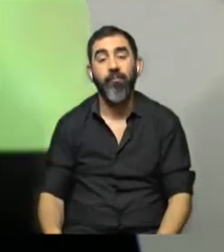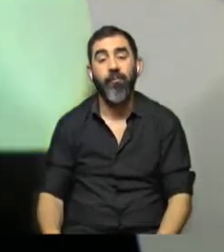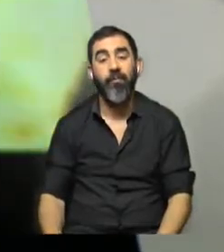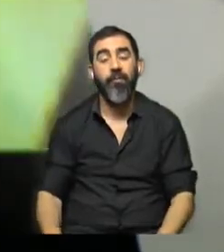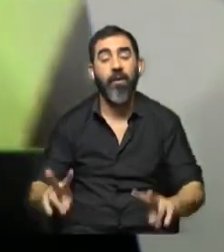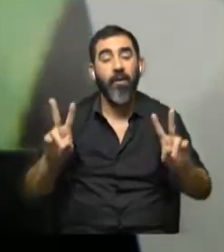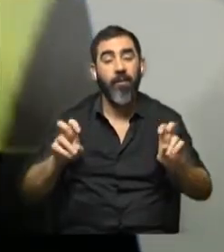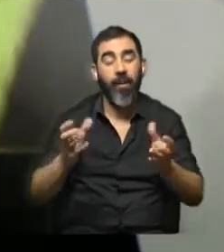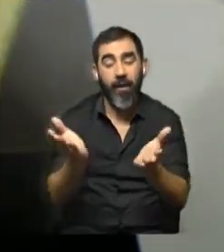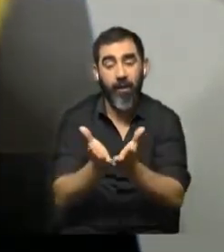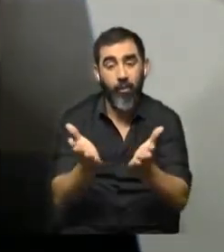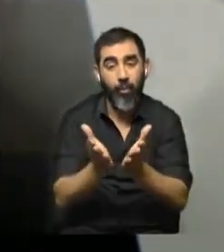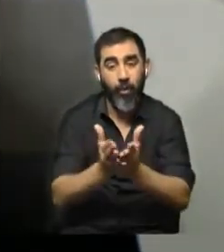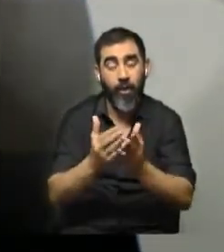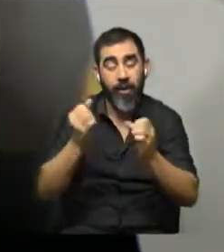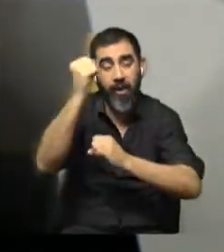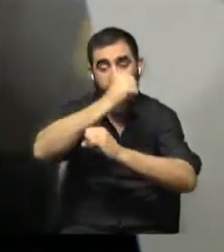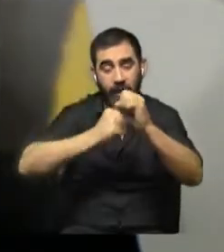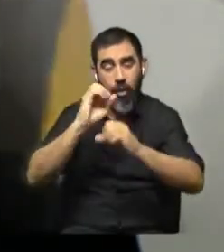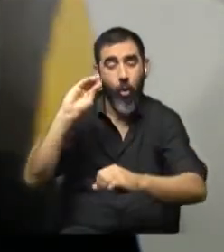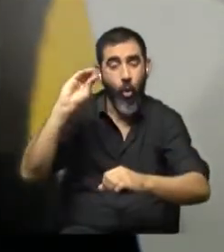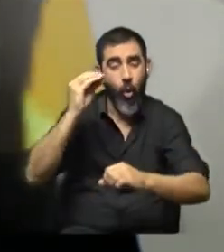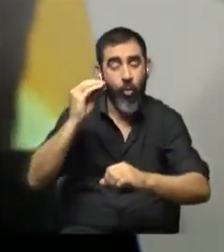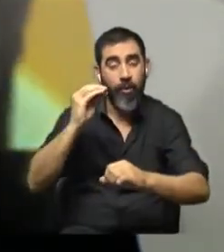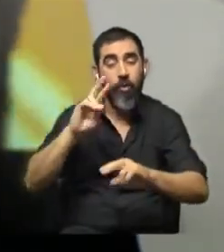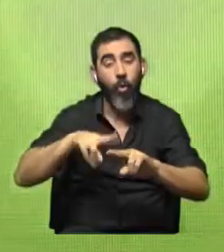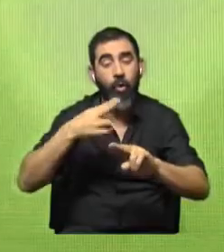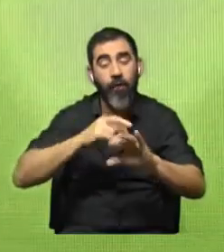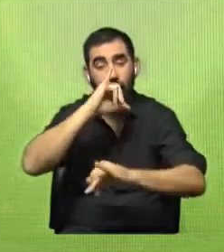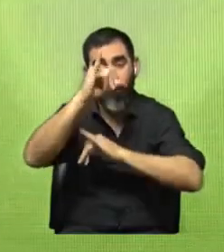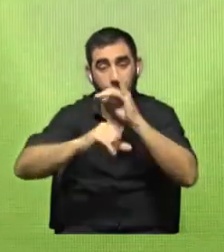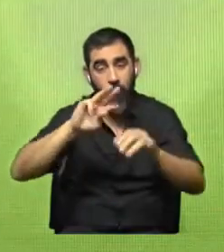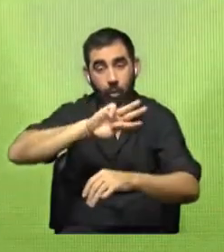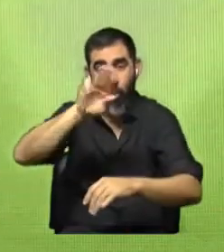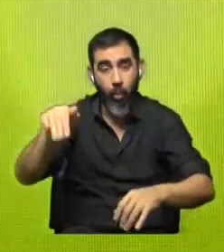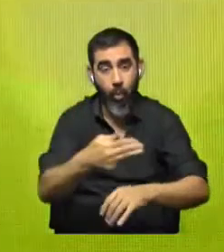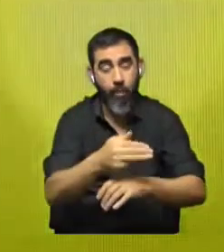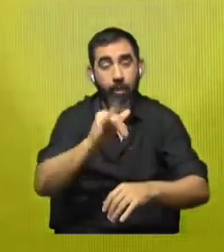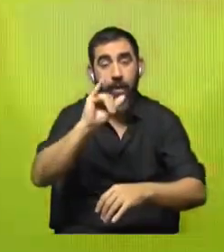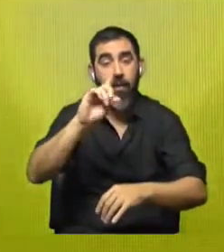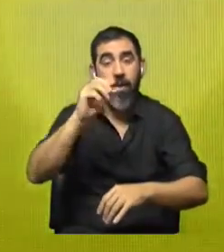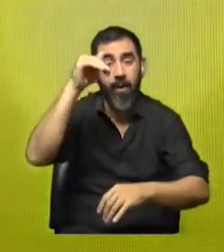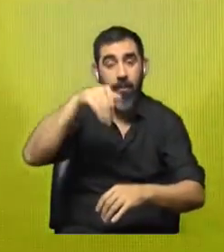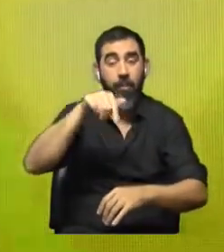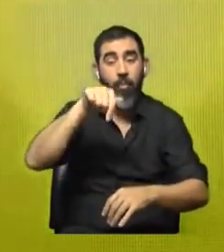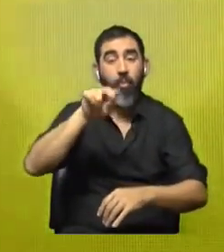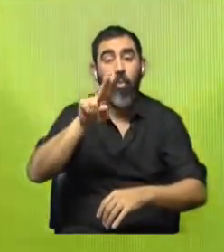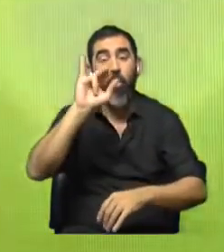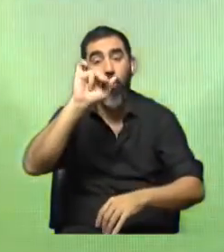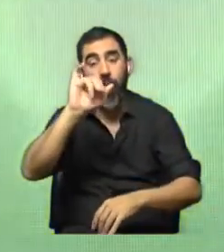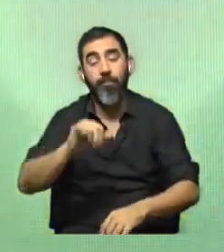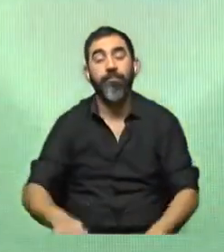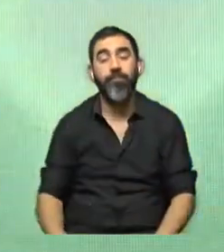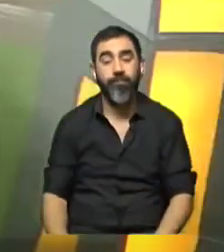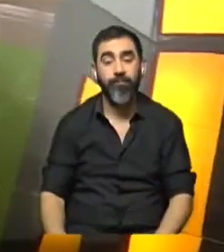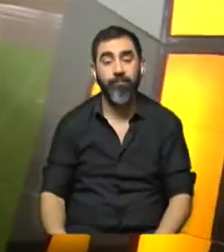trabajos de estudiantes o los ingenieros jóvenes. Repito la información en la dale. web, es idm.ui. Perfecto,